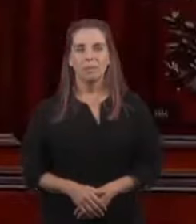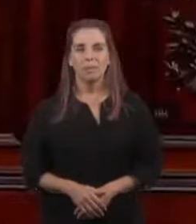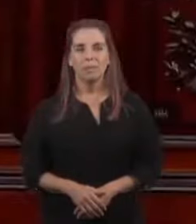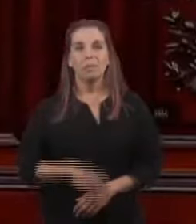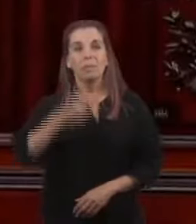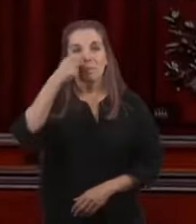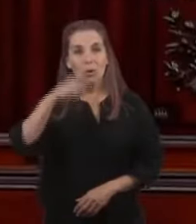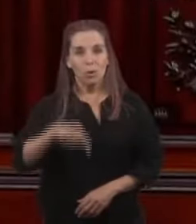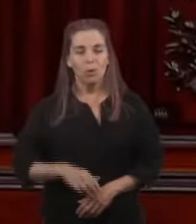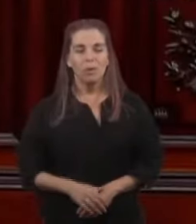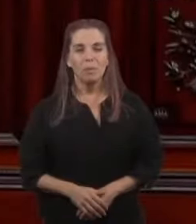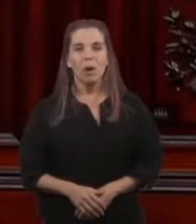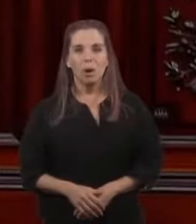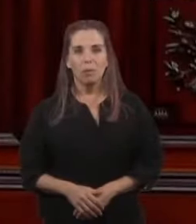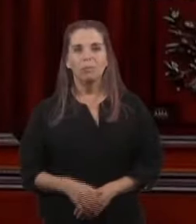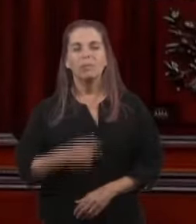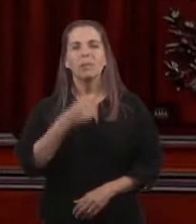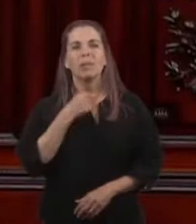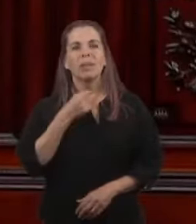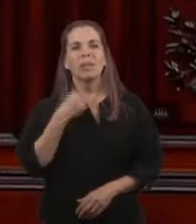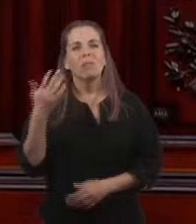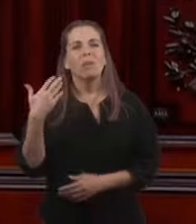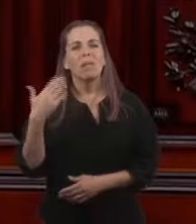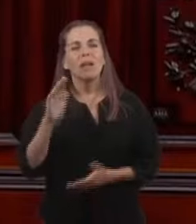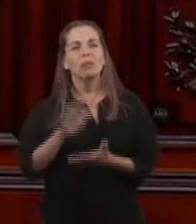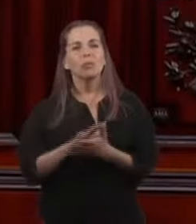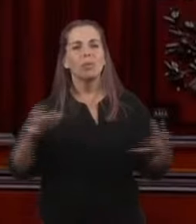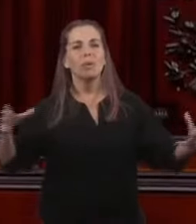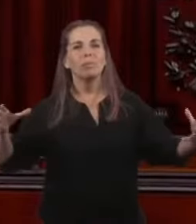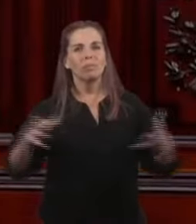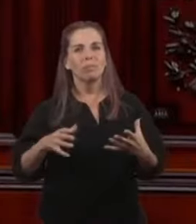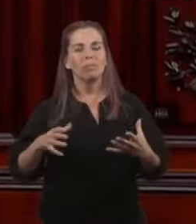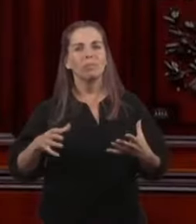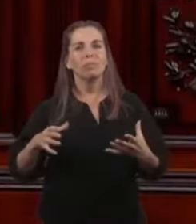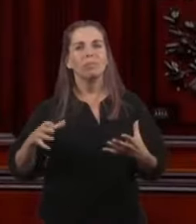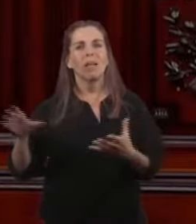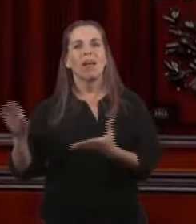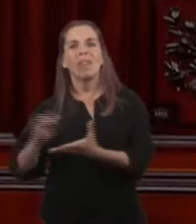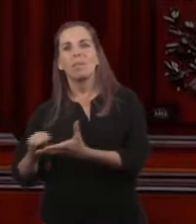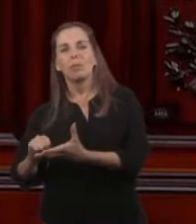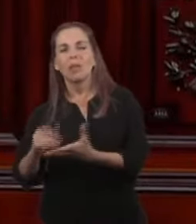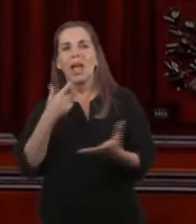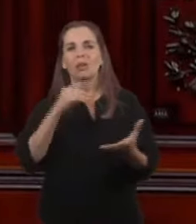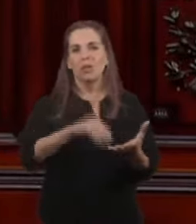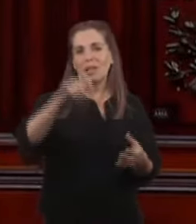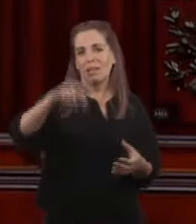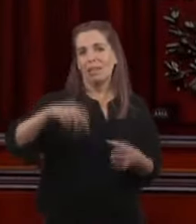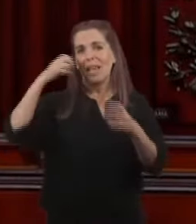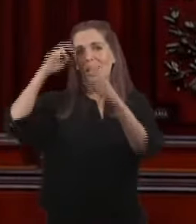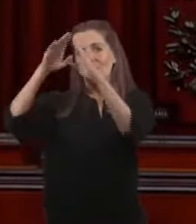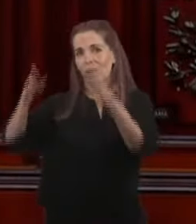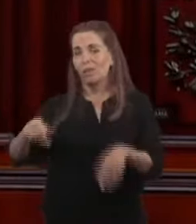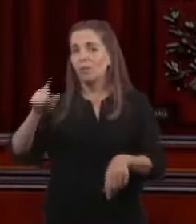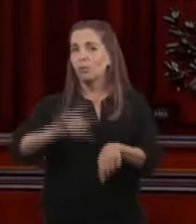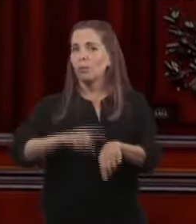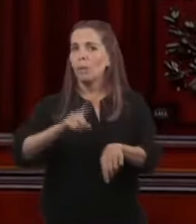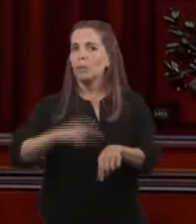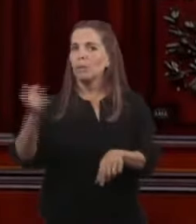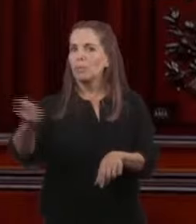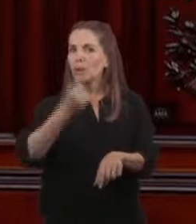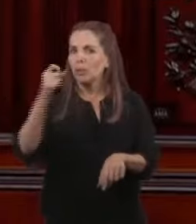por último Quiero hablarle a los integrantes de este congreso Este es un momento bisagra en la historia de nuestro